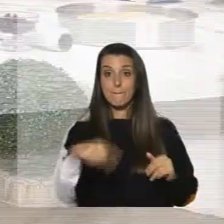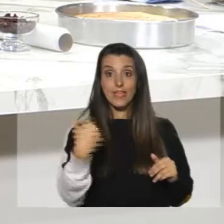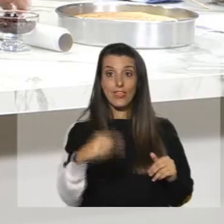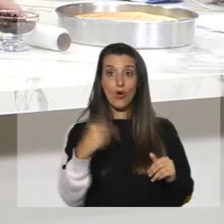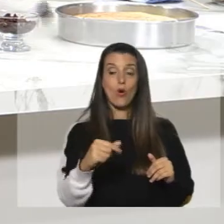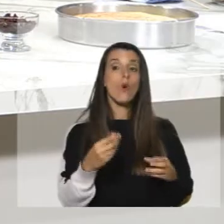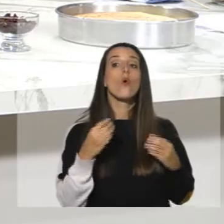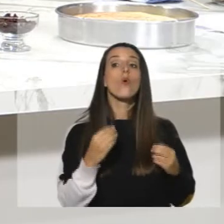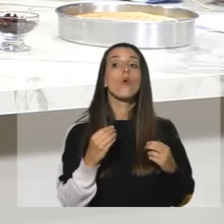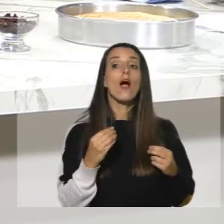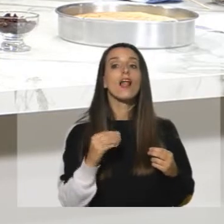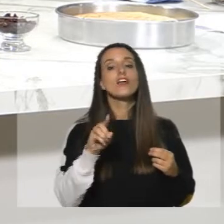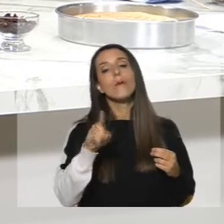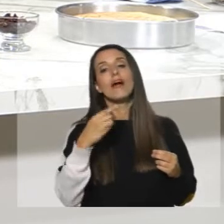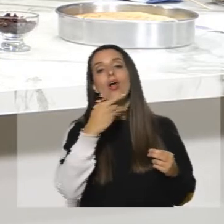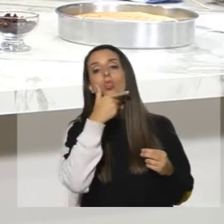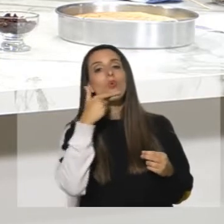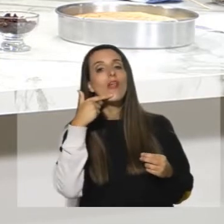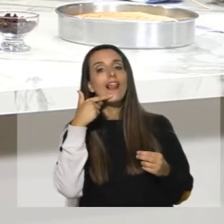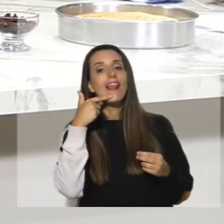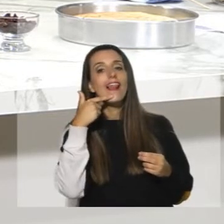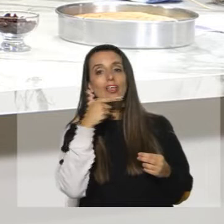día de hoy. Esto es como para la mesa dulce, para